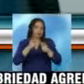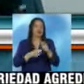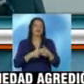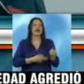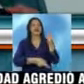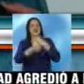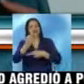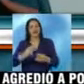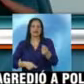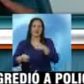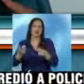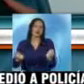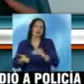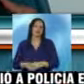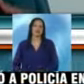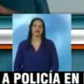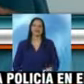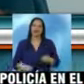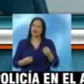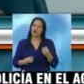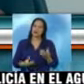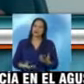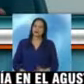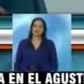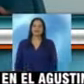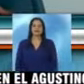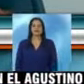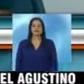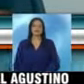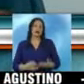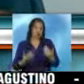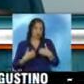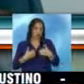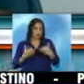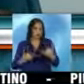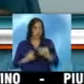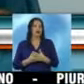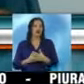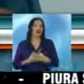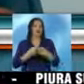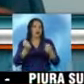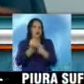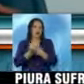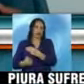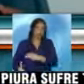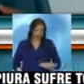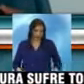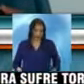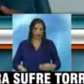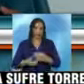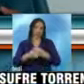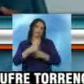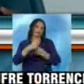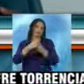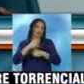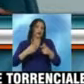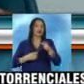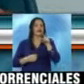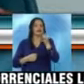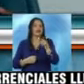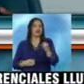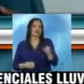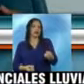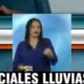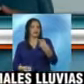y estén ahí. Bueno, felizmente contamos con el apoyo del Ministerio del Interior, ellos han evaluado esto muchísimo,